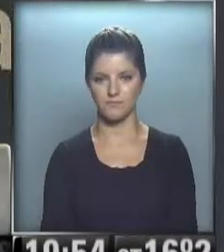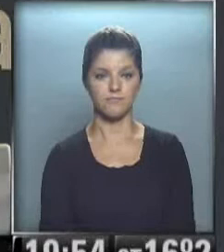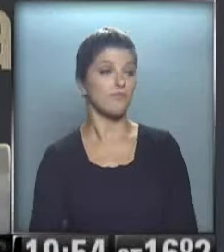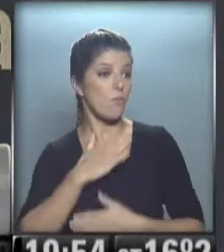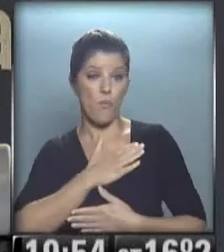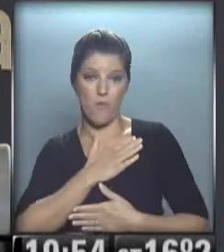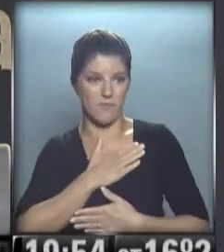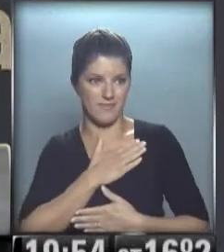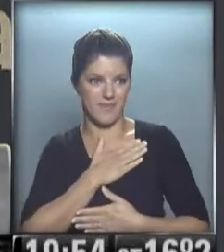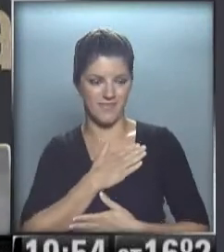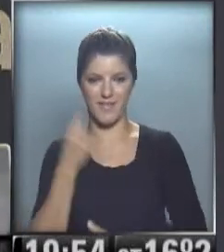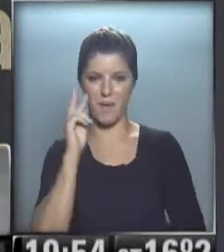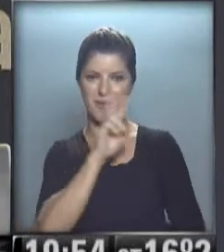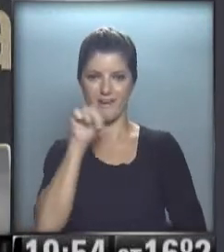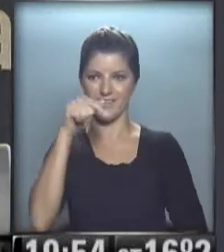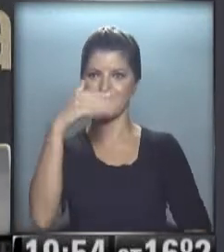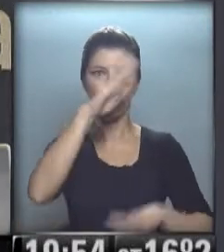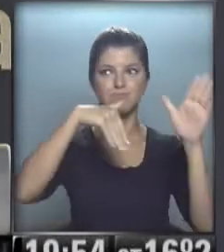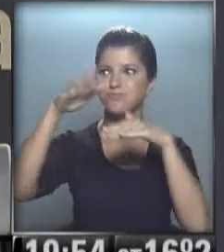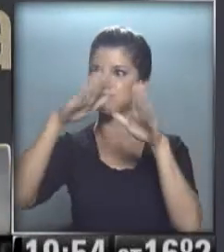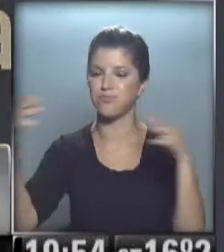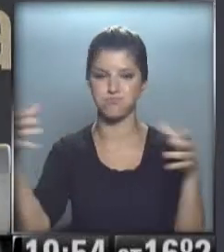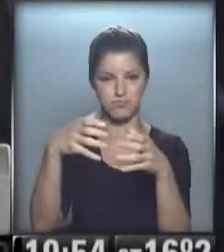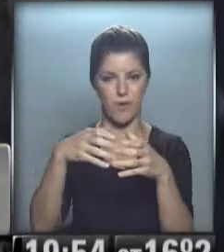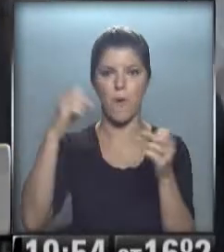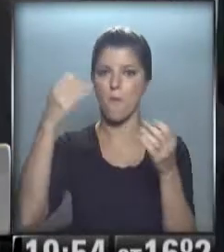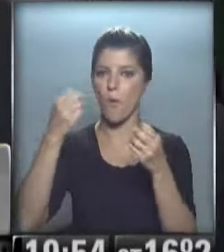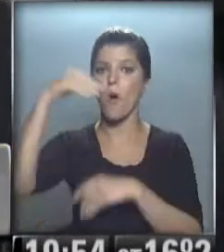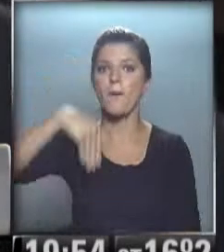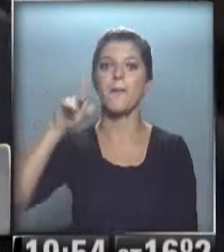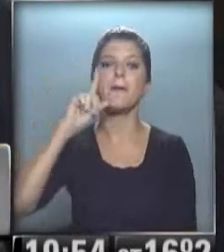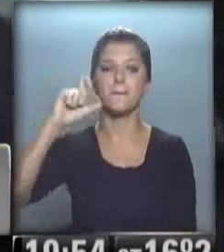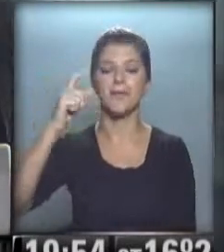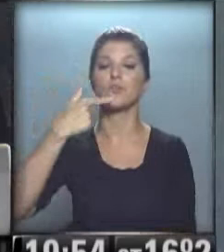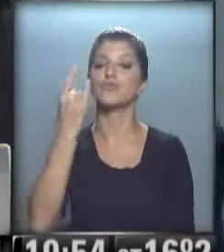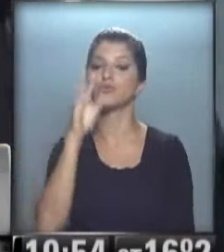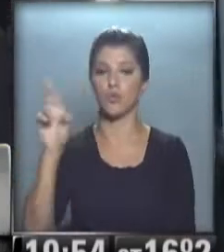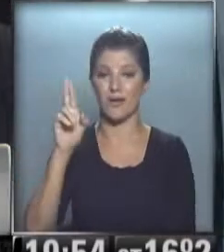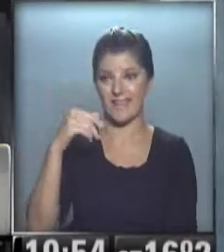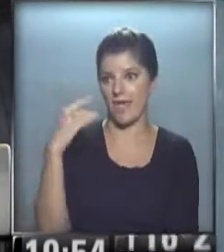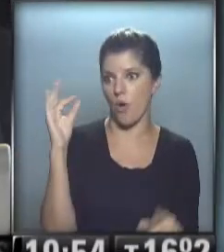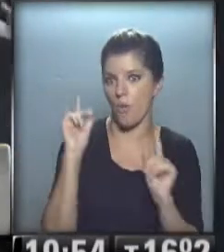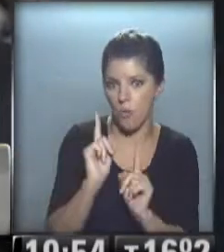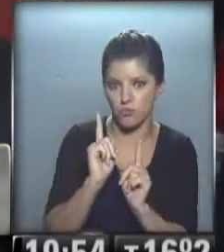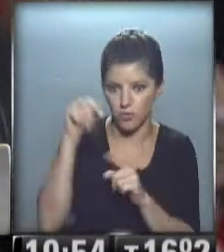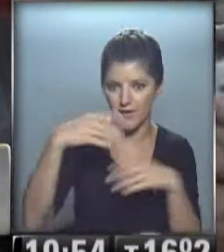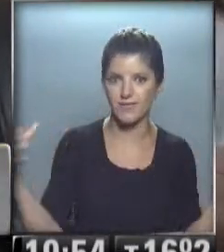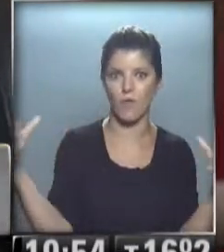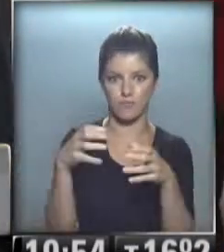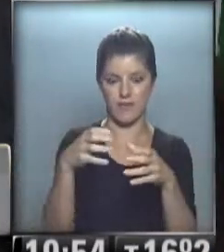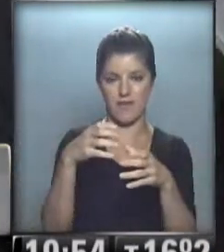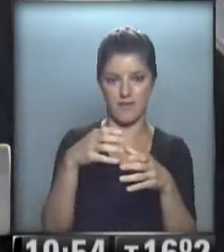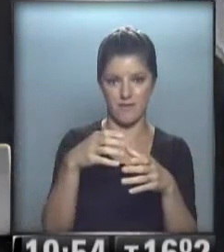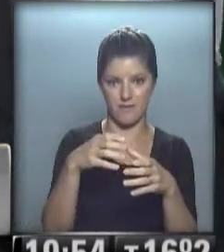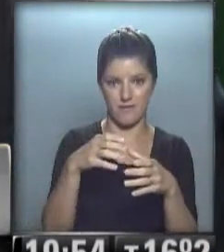emocionada y conmovida de ver esta convocatoria extraordinaria que tiene el MIXUR, en el que además este foro se realice justamente, este